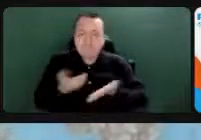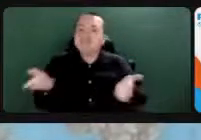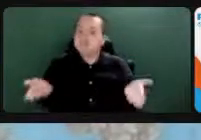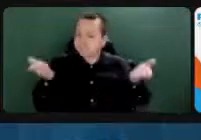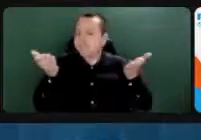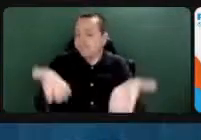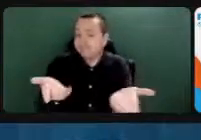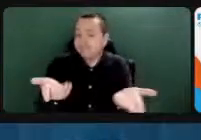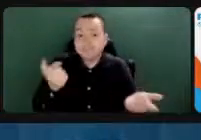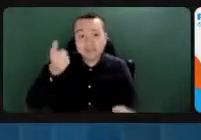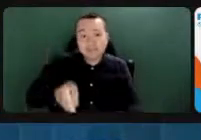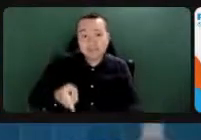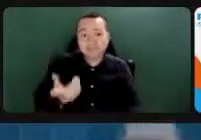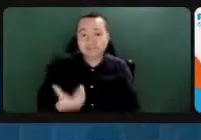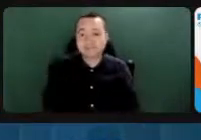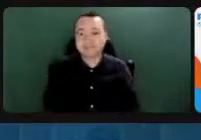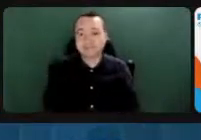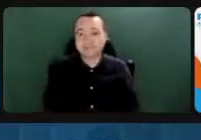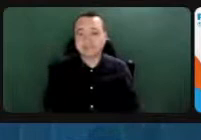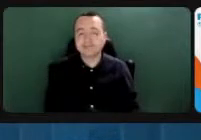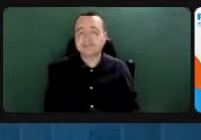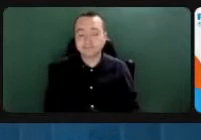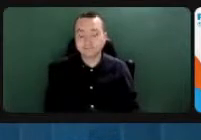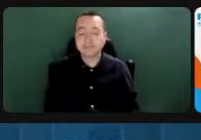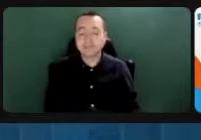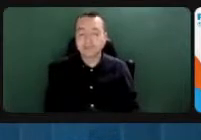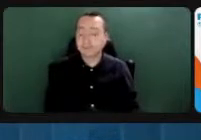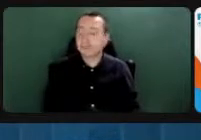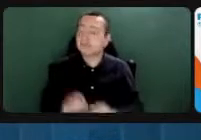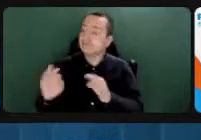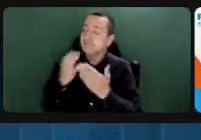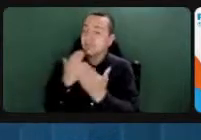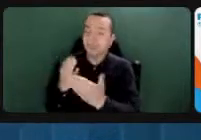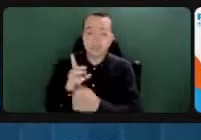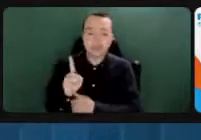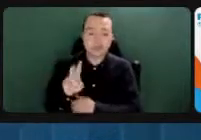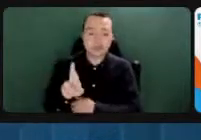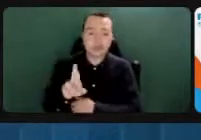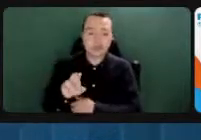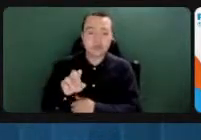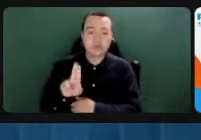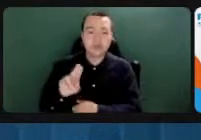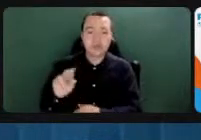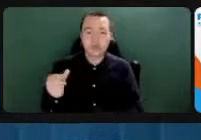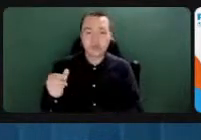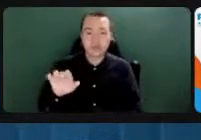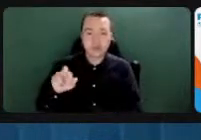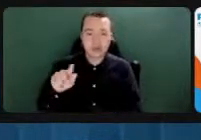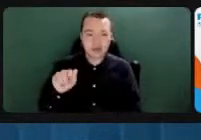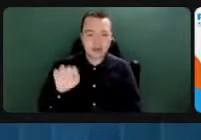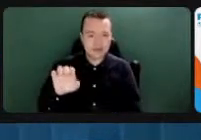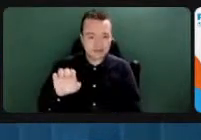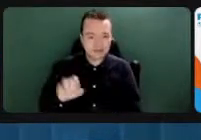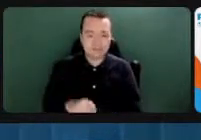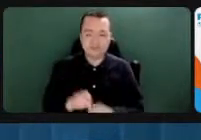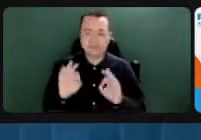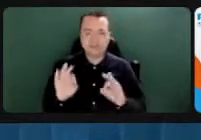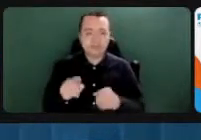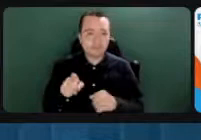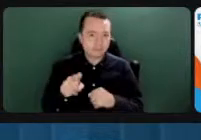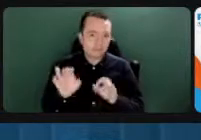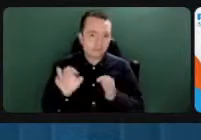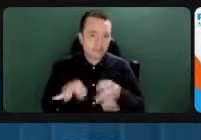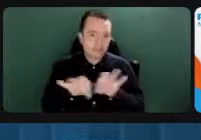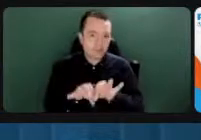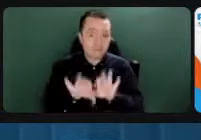Muchas gracias, doctor Ugarte, por ese importante mensaje. Y un poco antes de iniciar con el panel, que va a ser